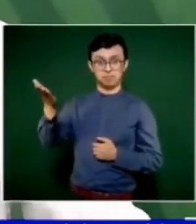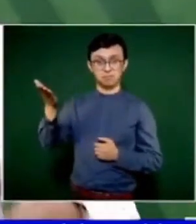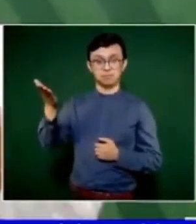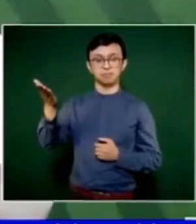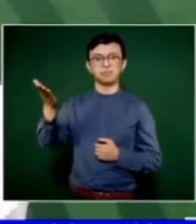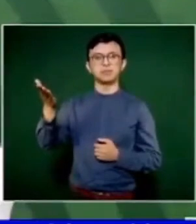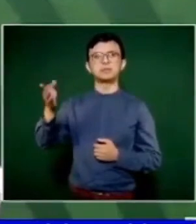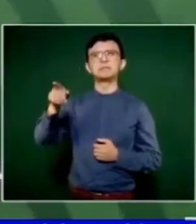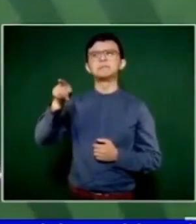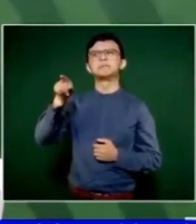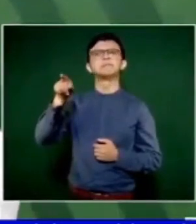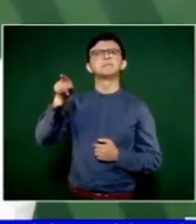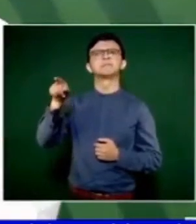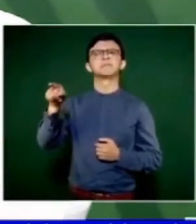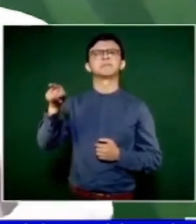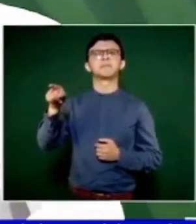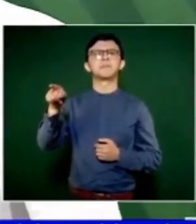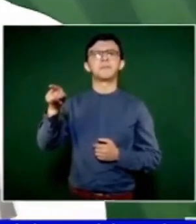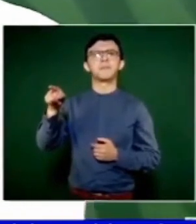es